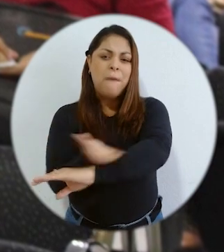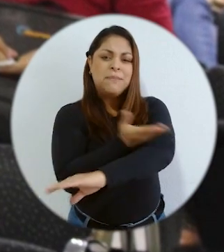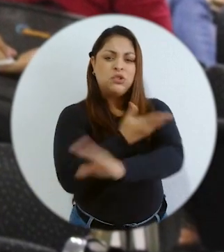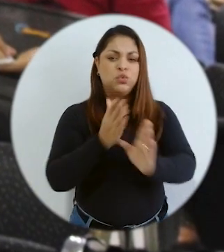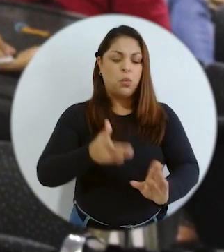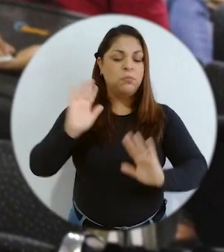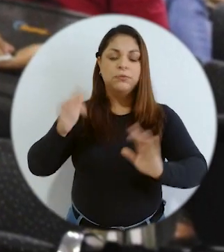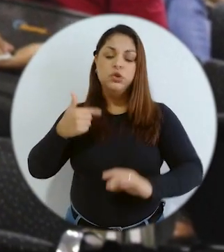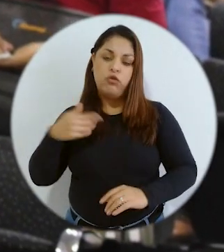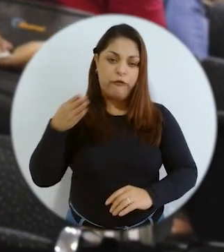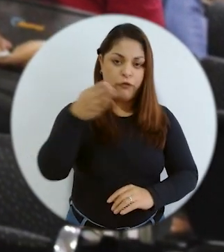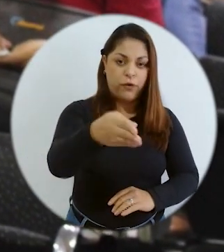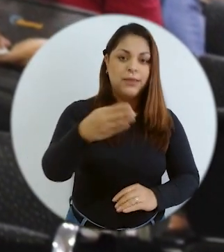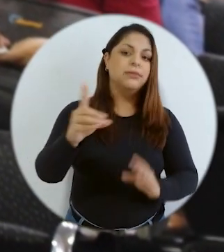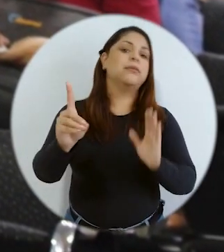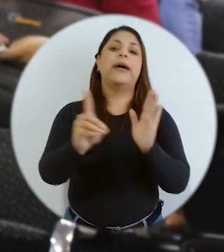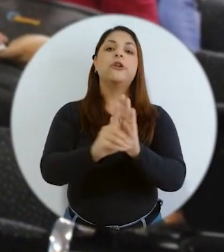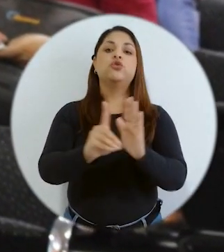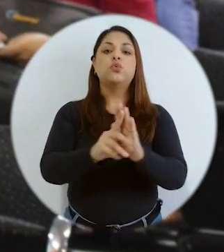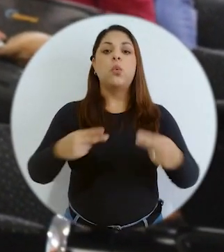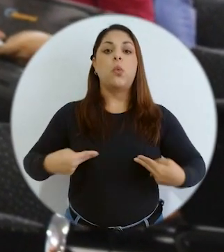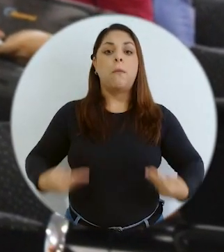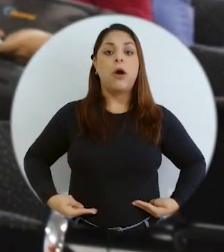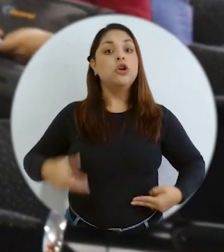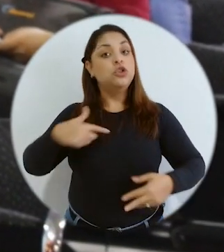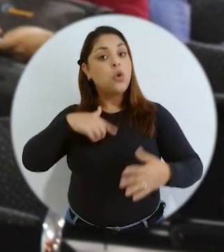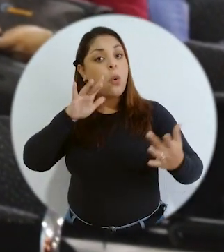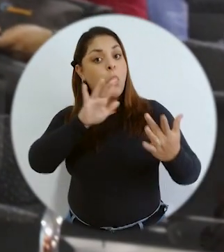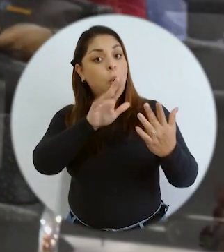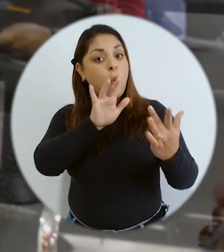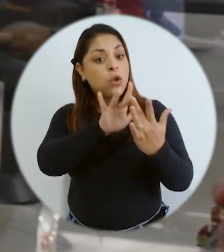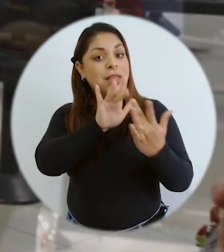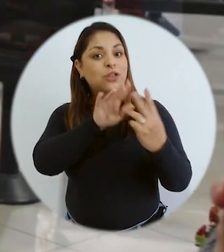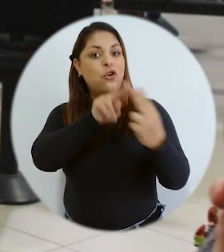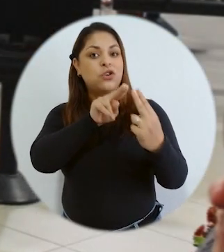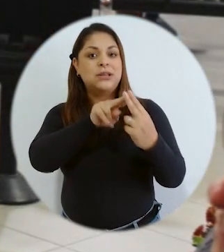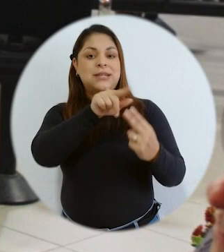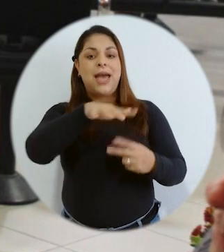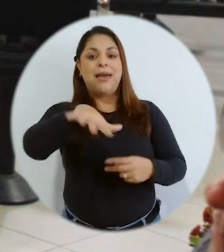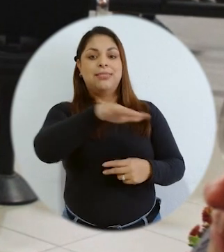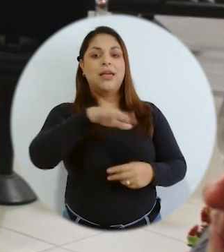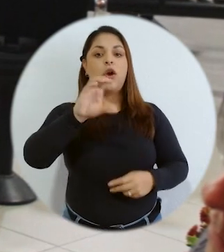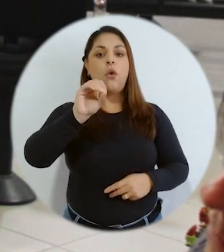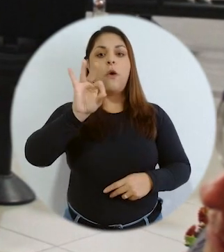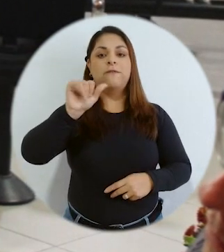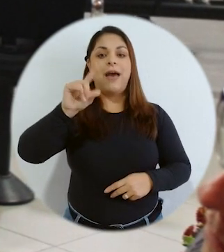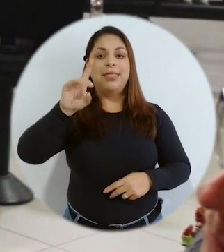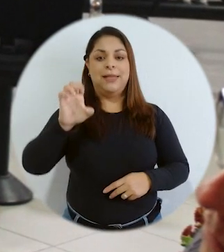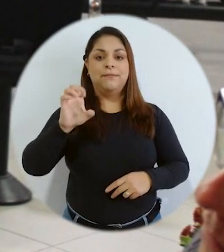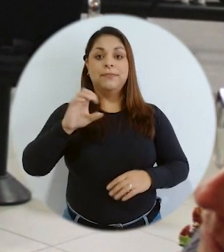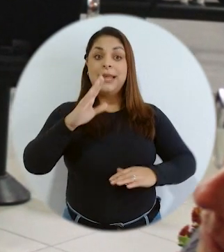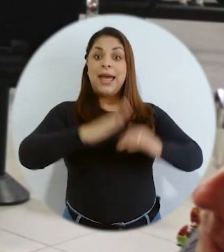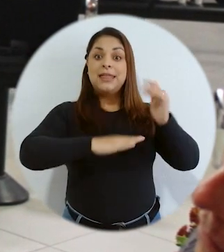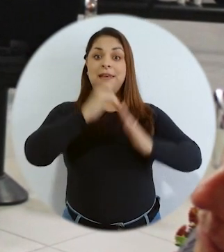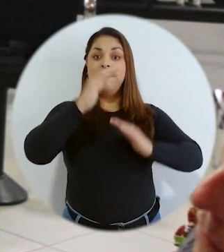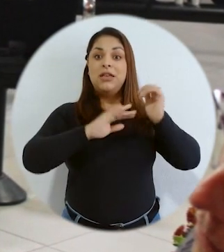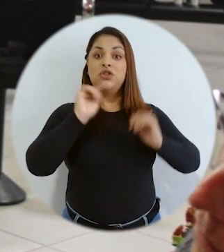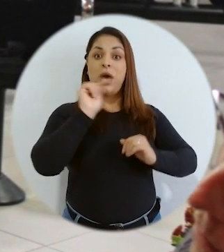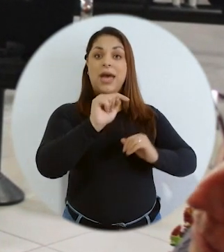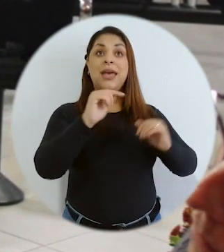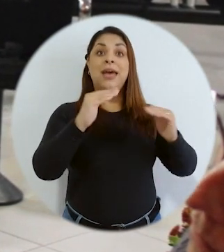manera bastante solidaria y bastante humanista. De hecho, tengo el dato por acá que entre 1979 y 1989 al